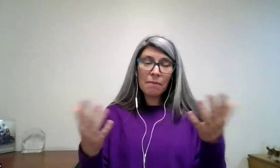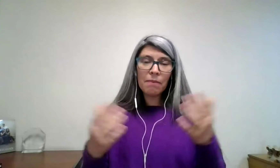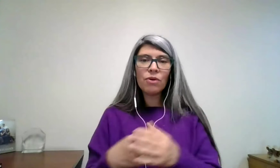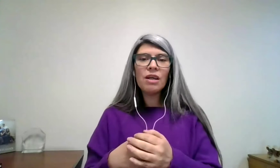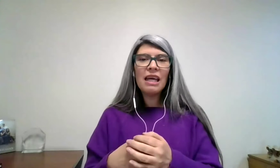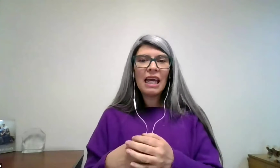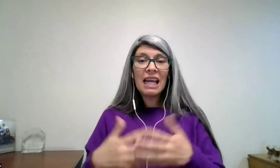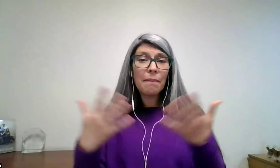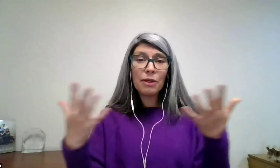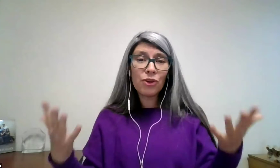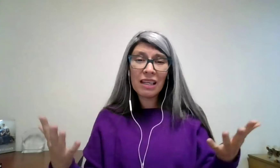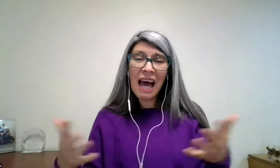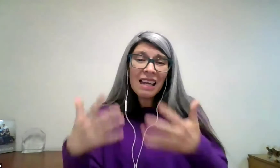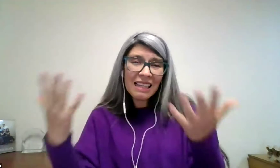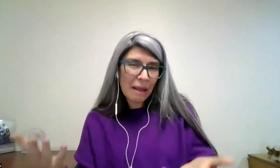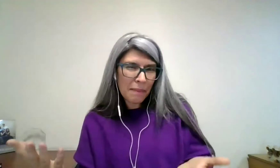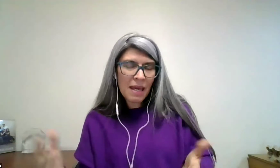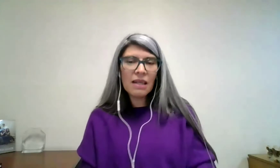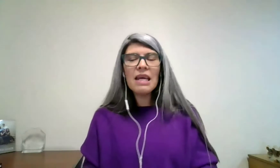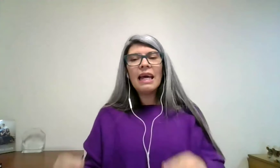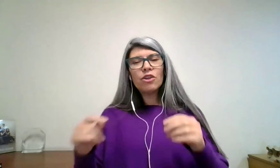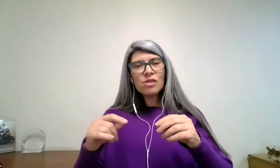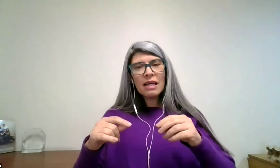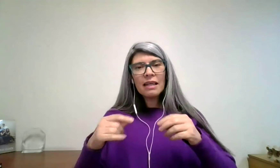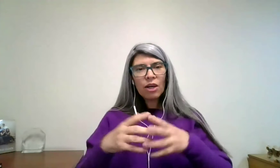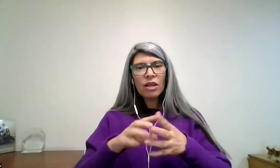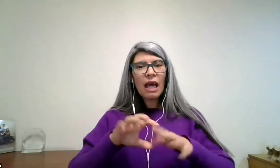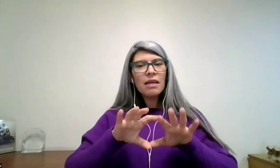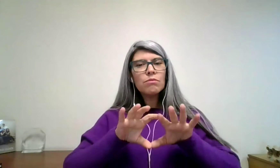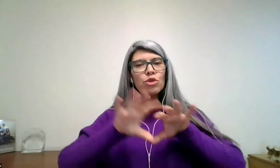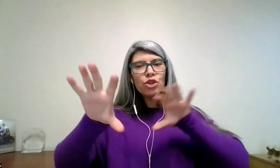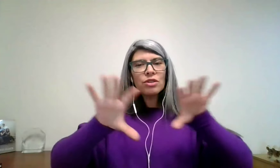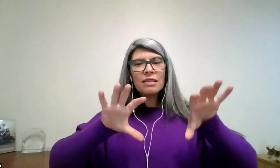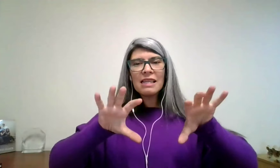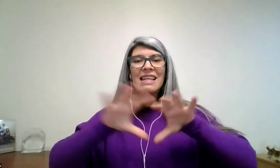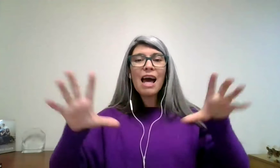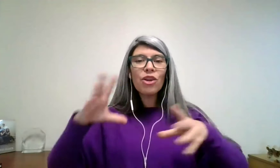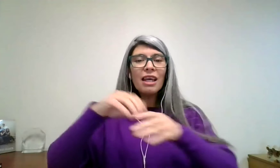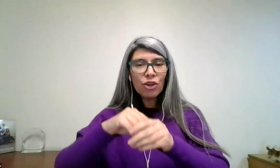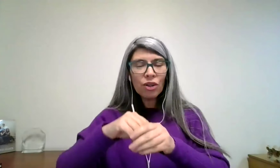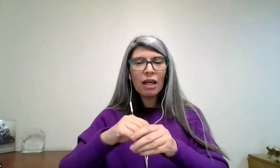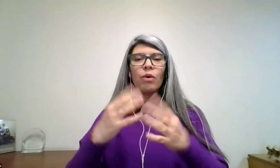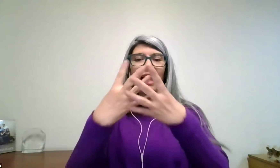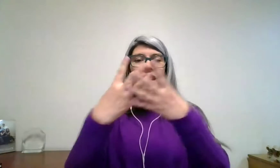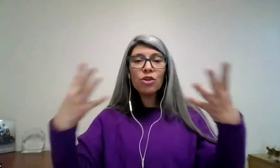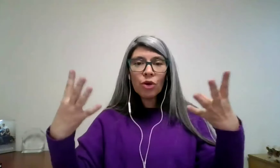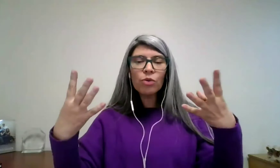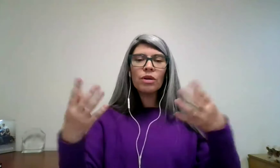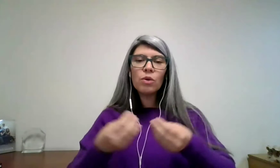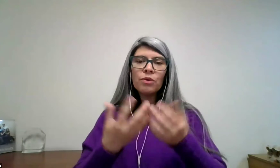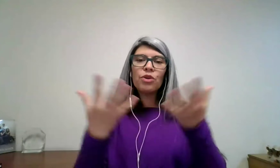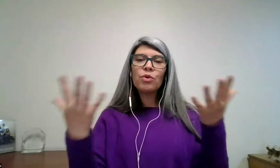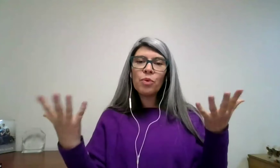por ejemplo, en el ámbito del arte también. Entonces, creo que hay muchos escenarios dentro de la escuela, dentro